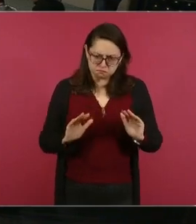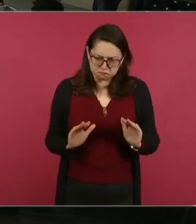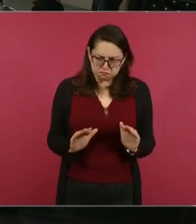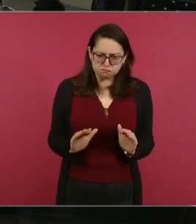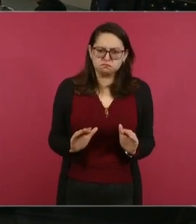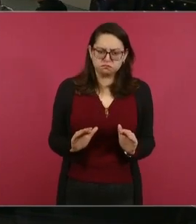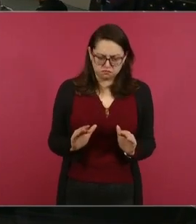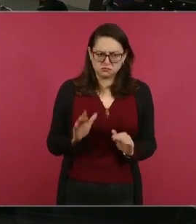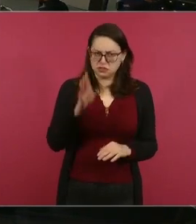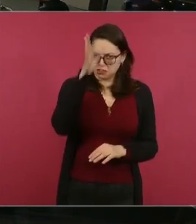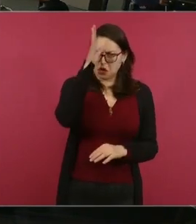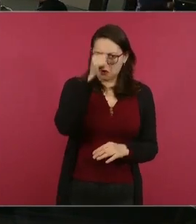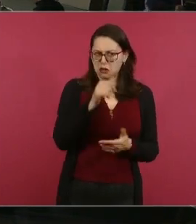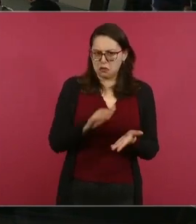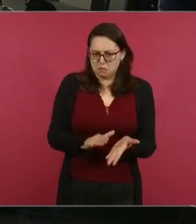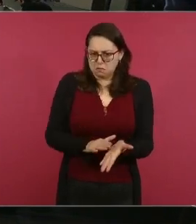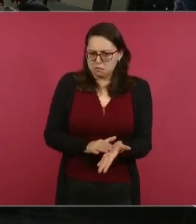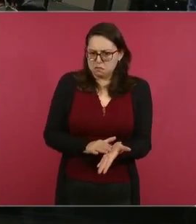como una especie de auditoría,